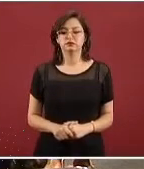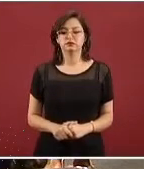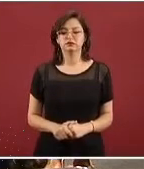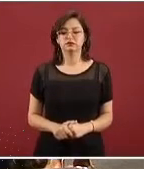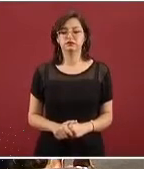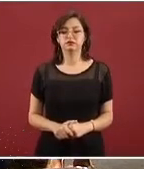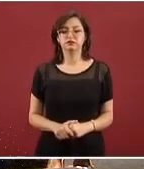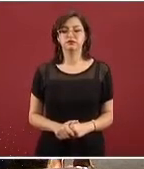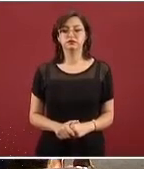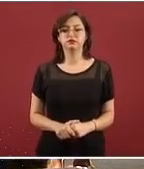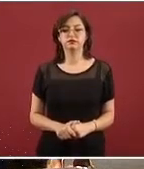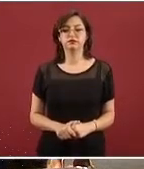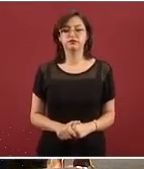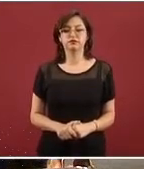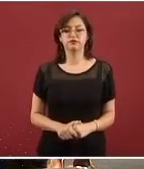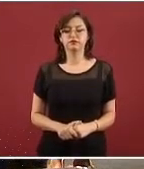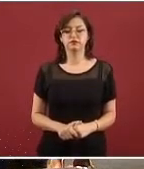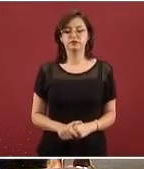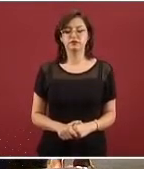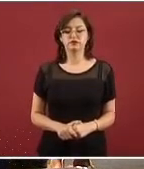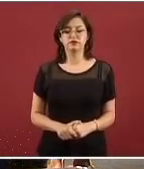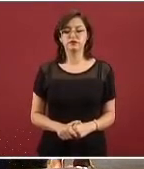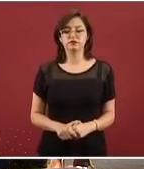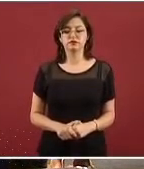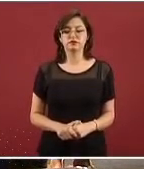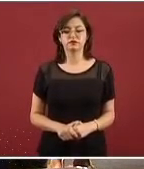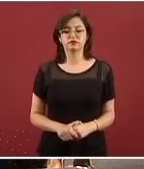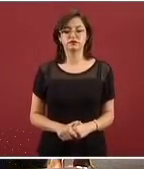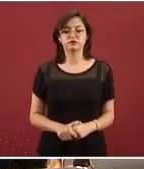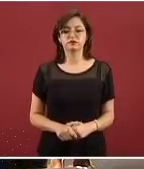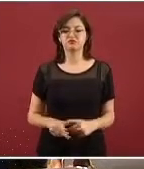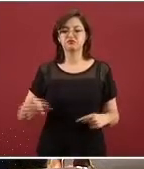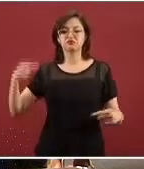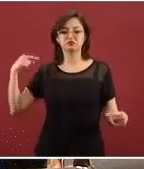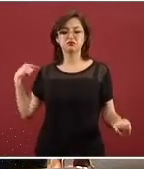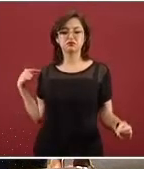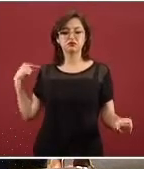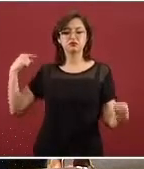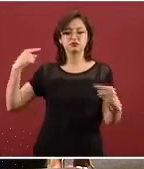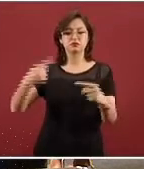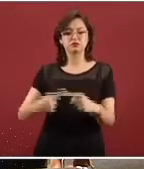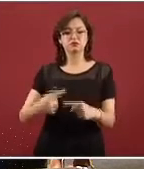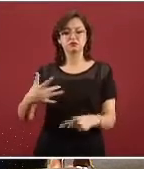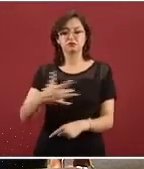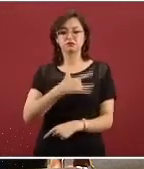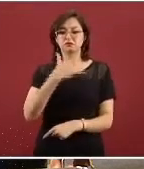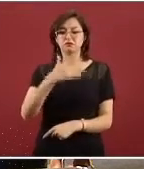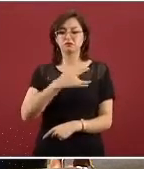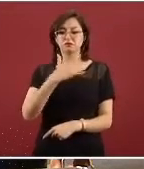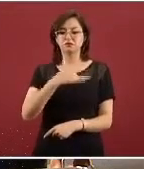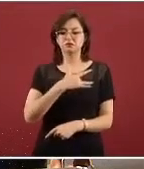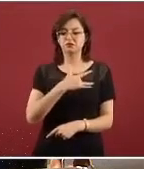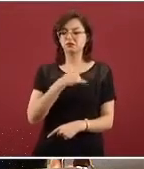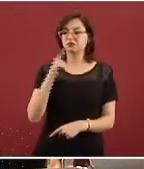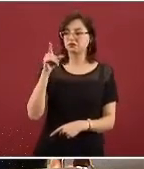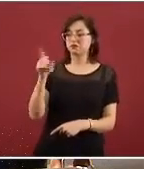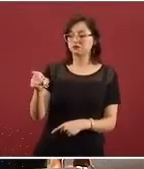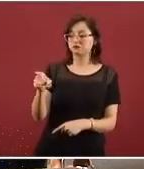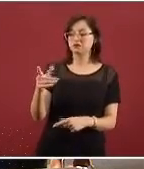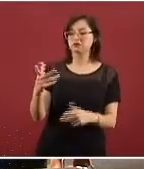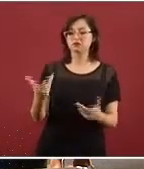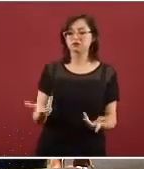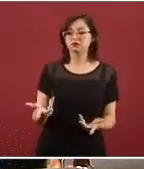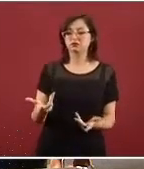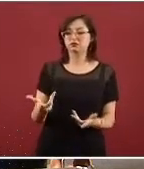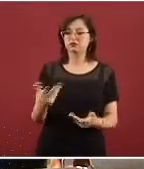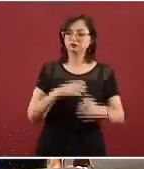No estimamos, por lo que hemos vivido en estas semanas, que el sector privado dejase de participar o